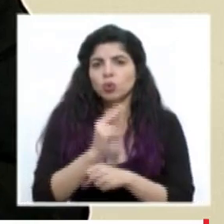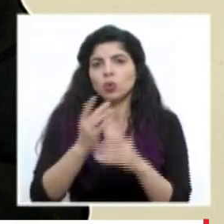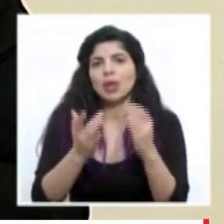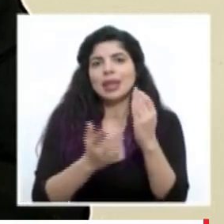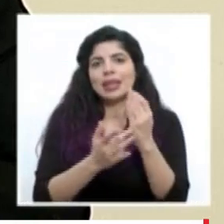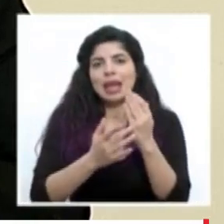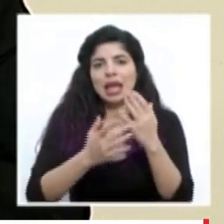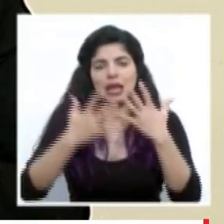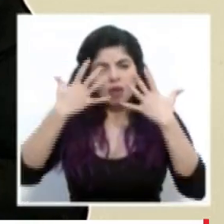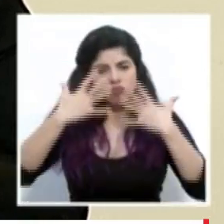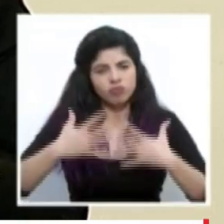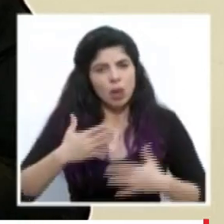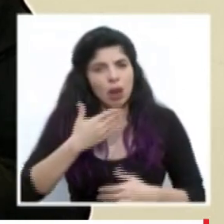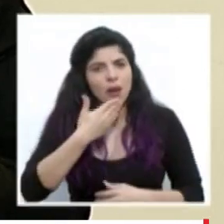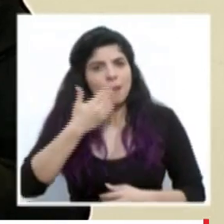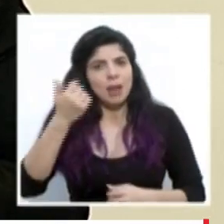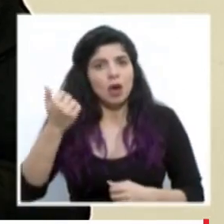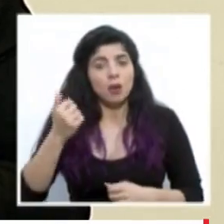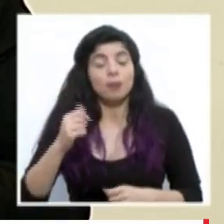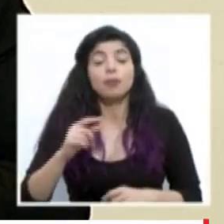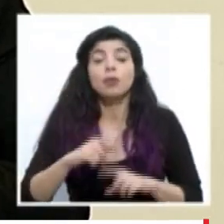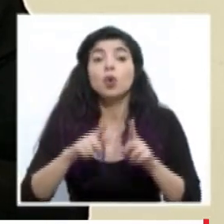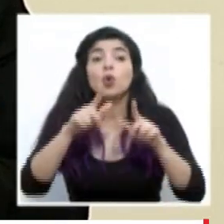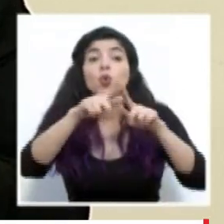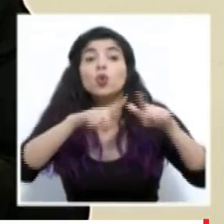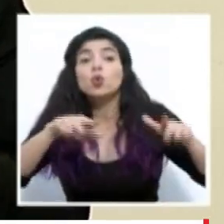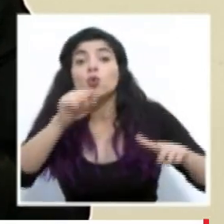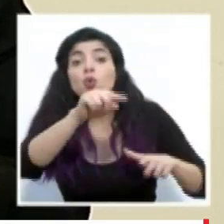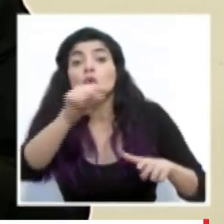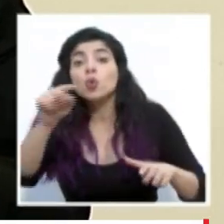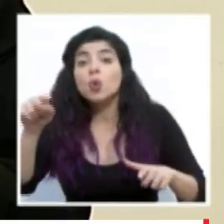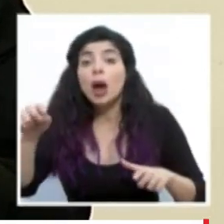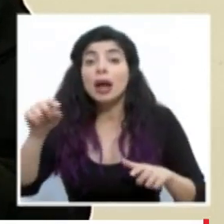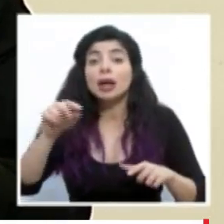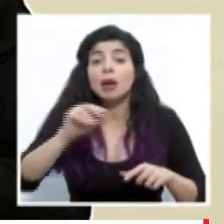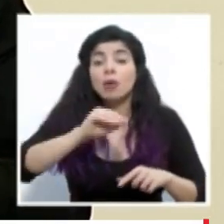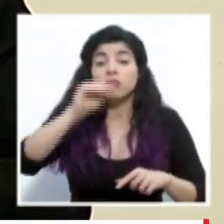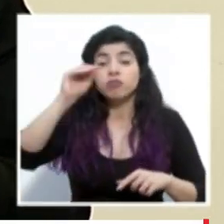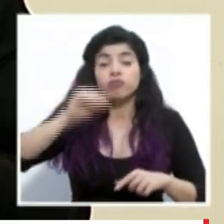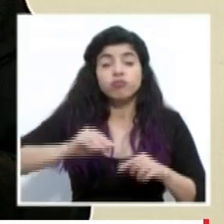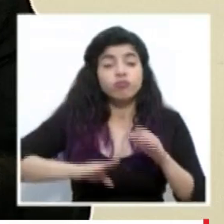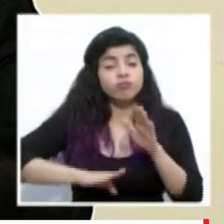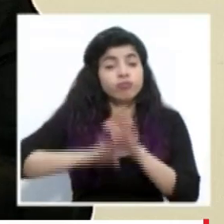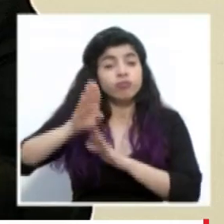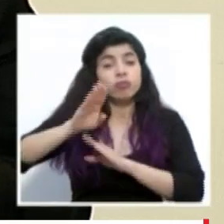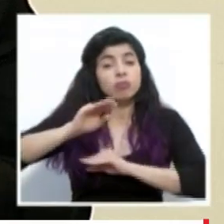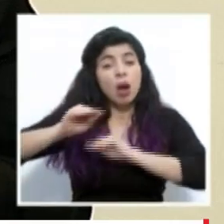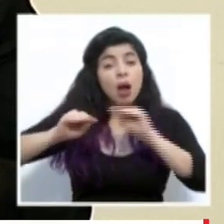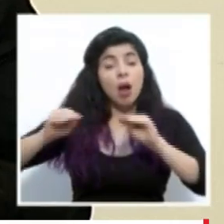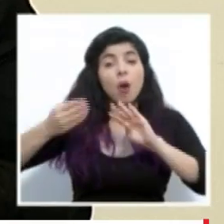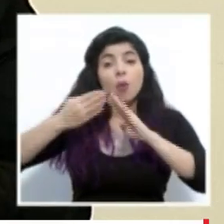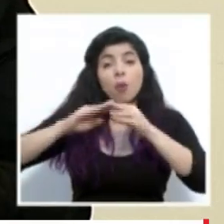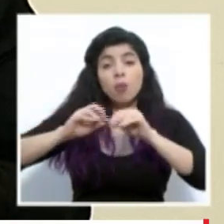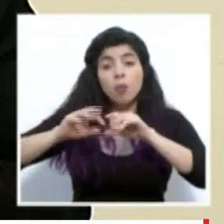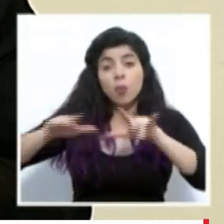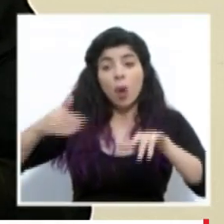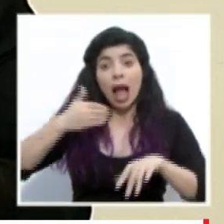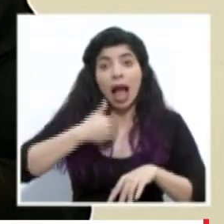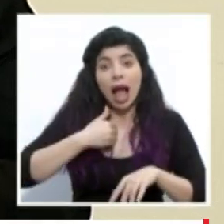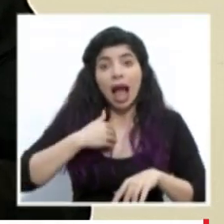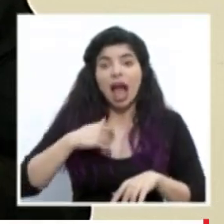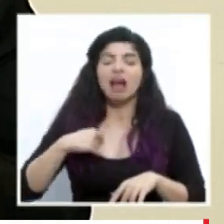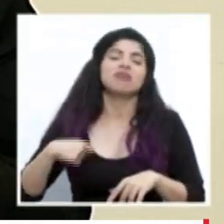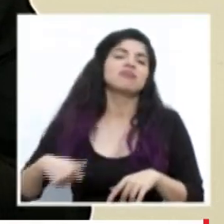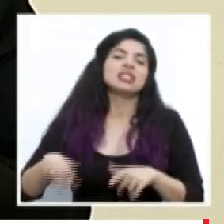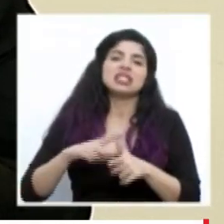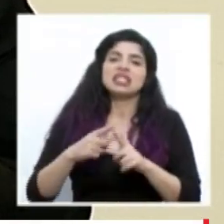técnica quirúrgica posible. En zonas donde hay una tasa de contagio muy alta, donde hay transmisión comunitaria, uno debería